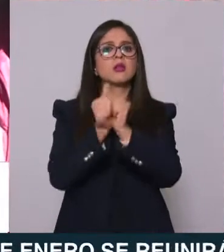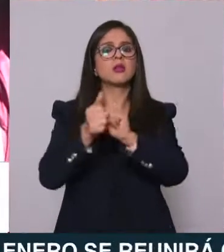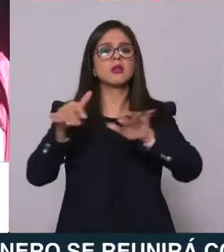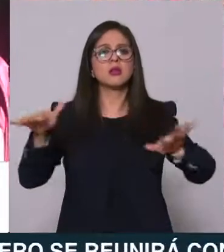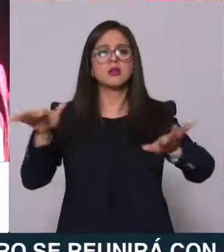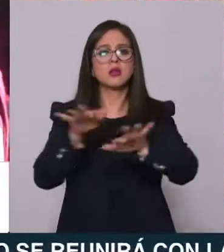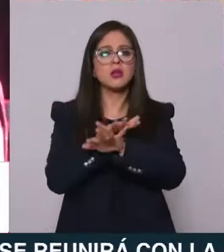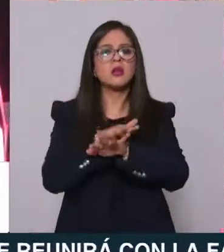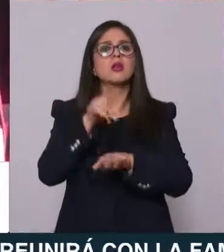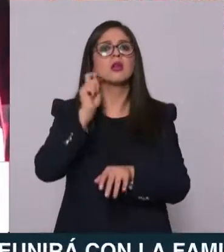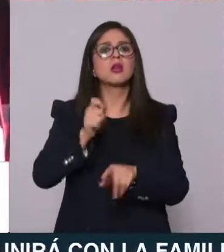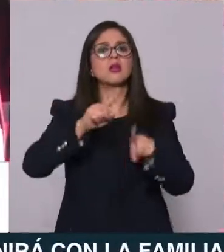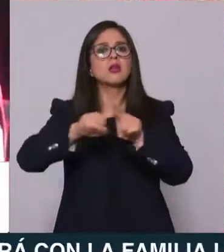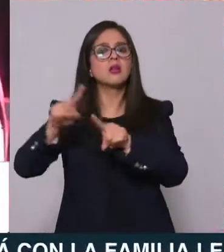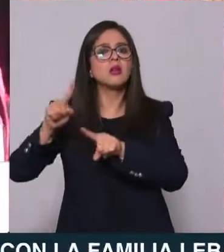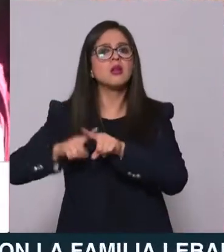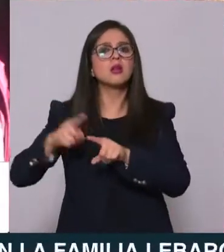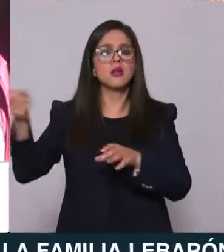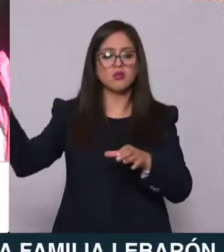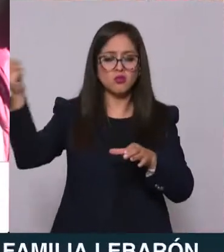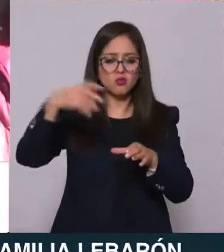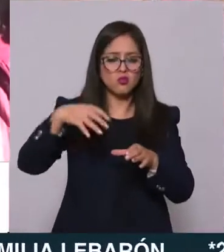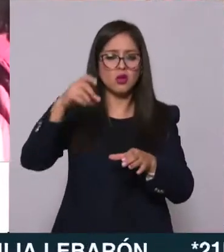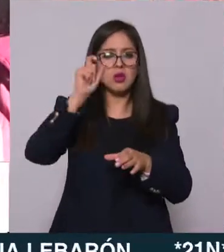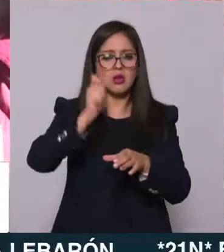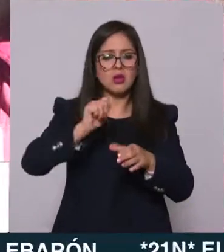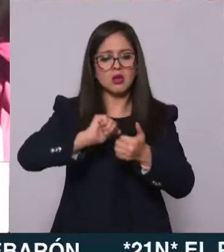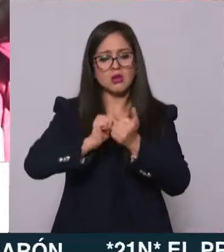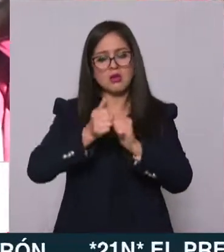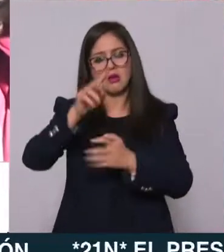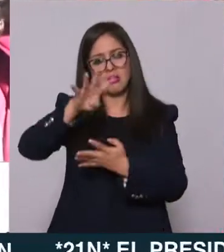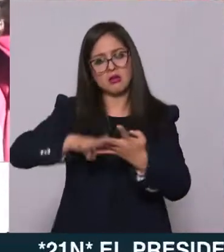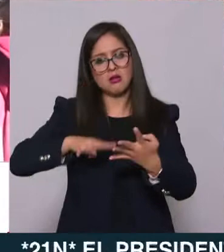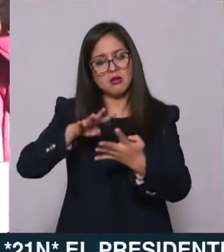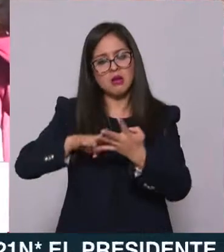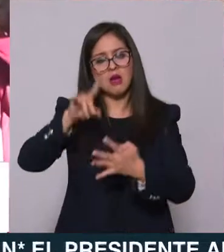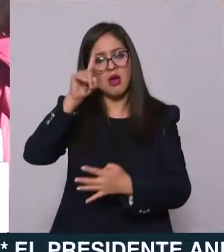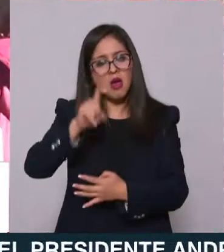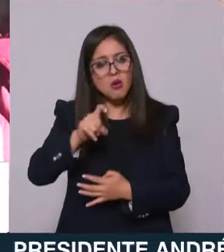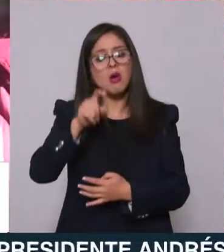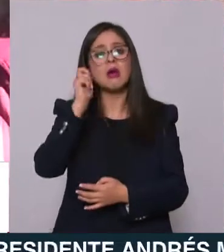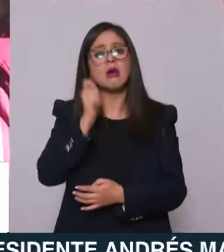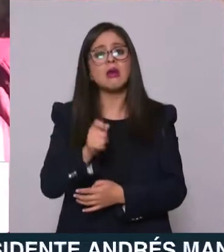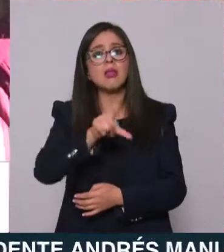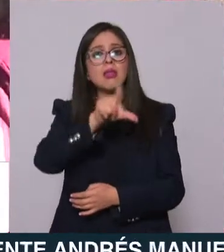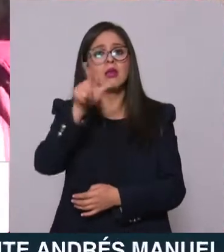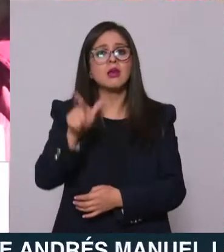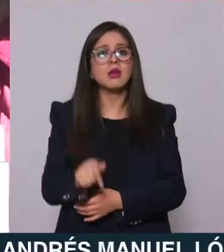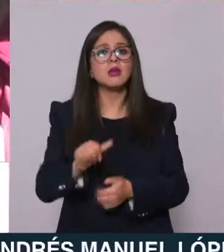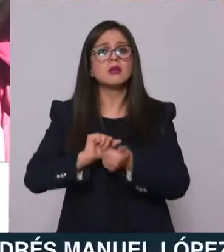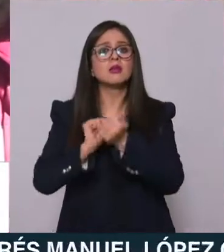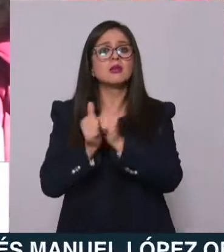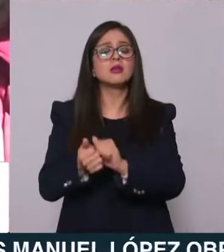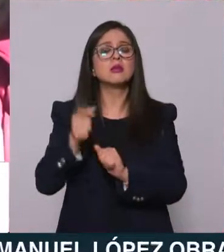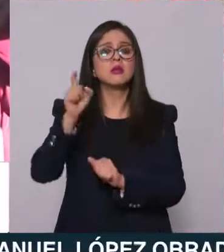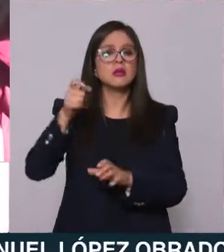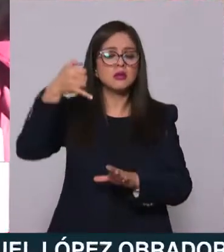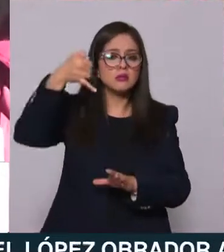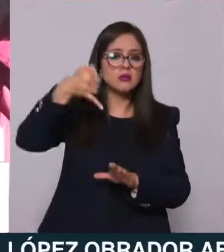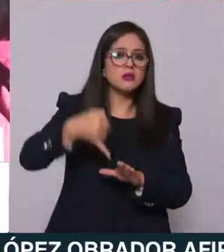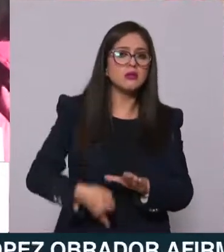de los grandes colectores de drenaje que con los hundimientos, con las